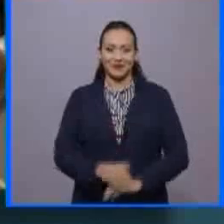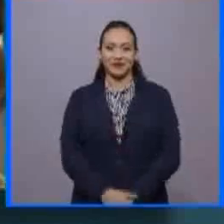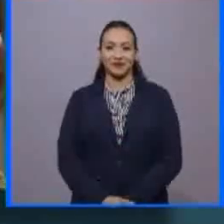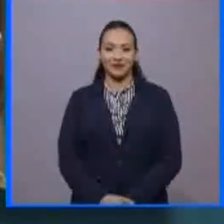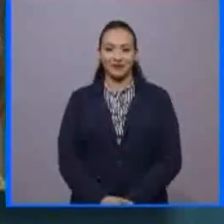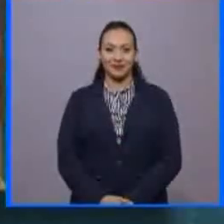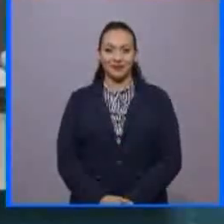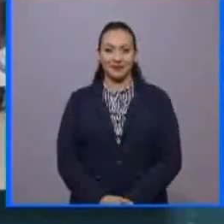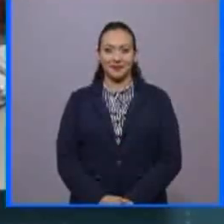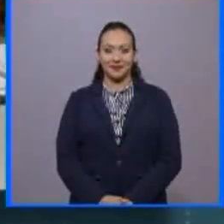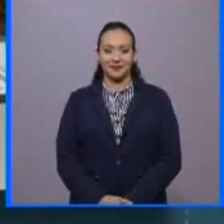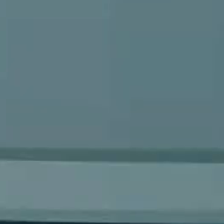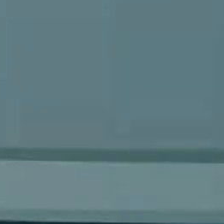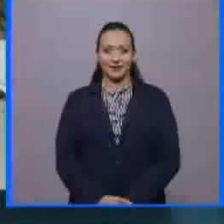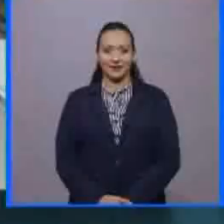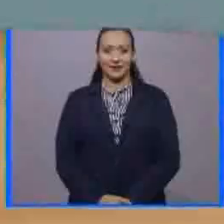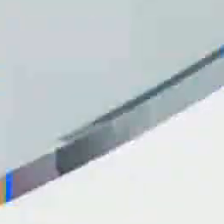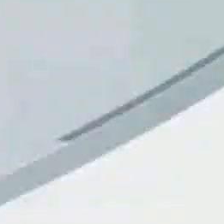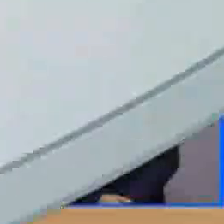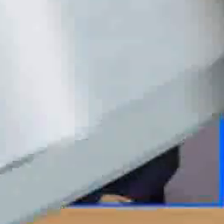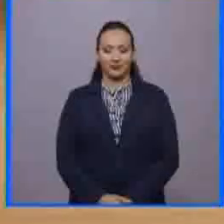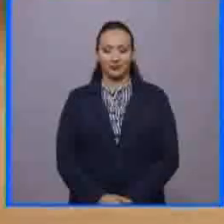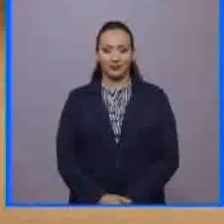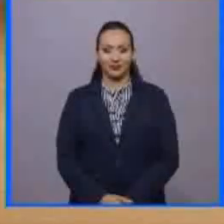Federación, Jesús Daza.